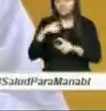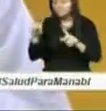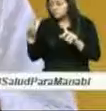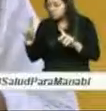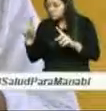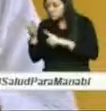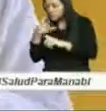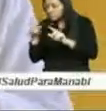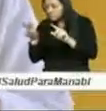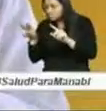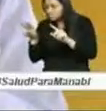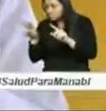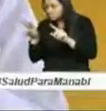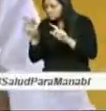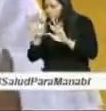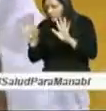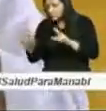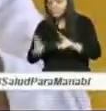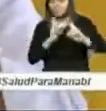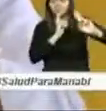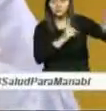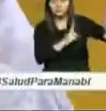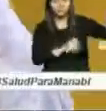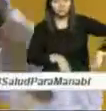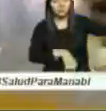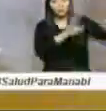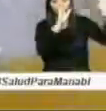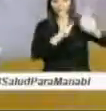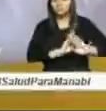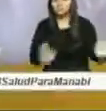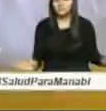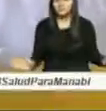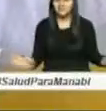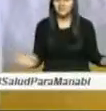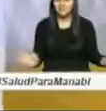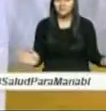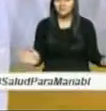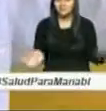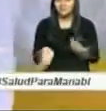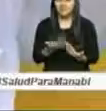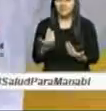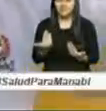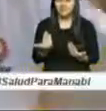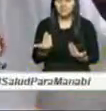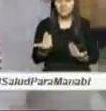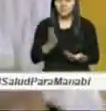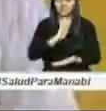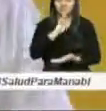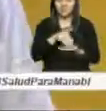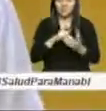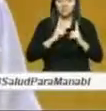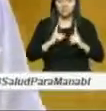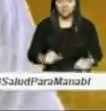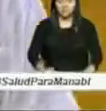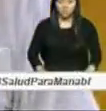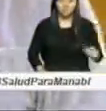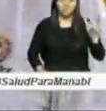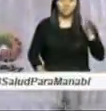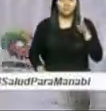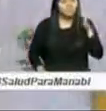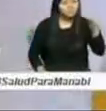radiografía, si necesita moverse a su oficina, y da el diagnóstico, y llega de nuevo al Centro de Salud, y el paciente puede retirar su